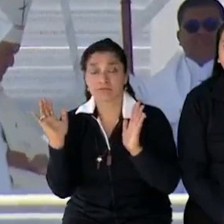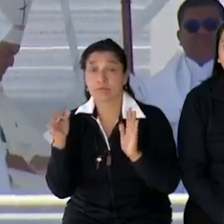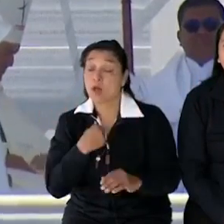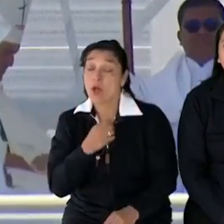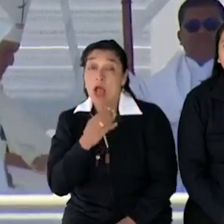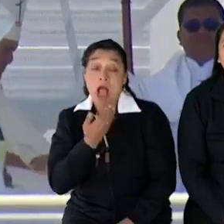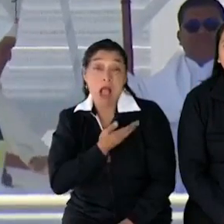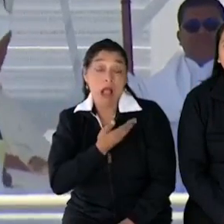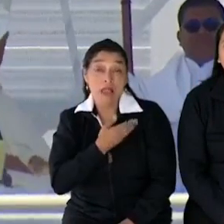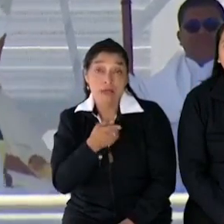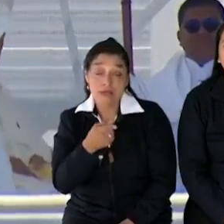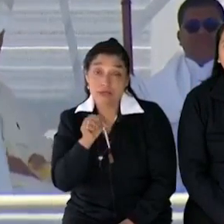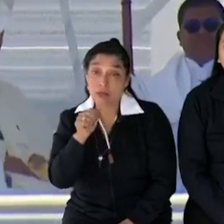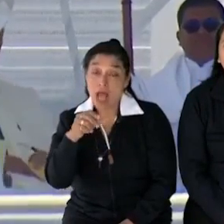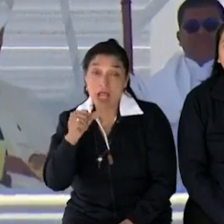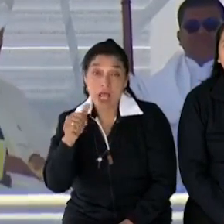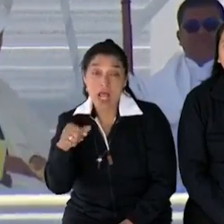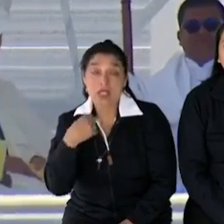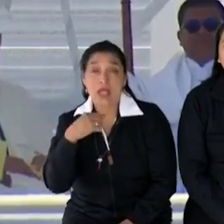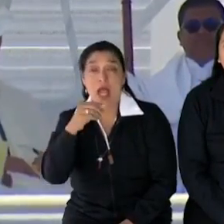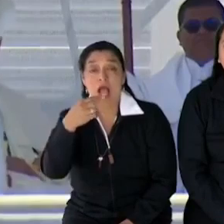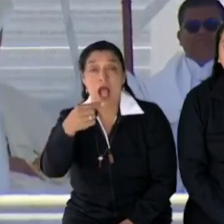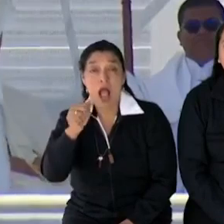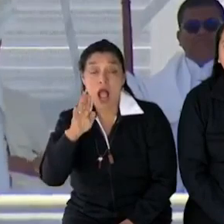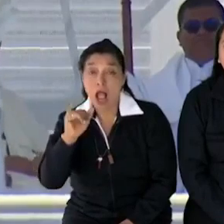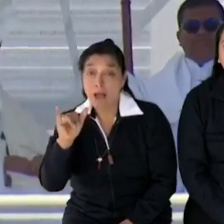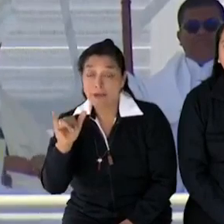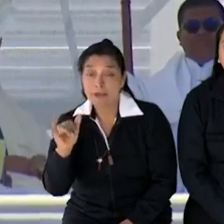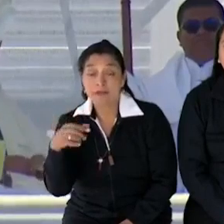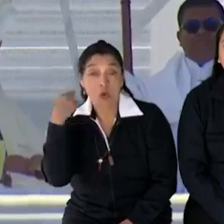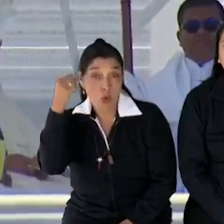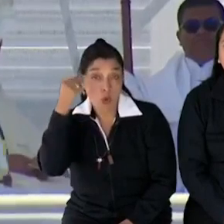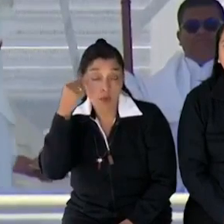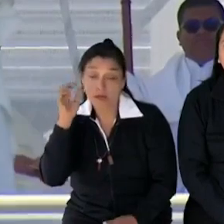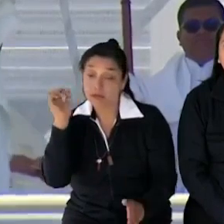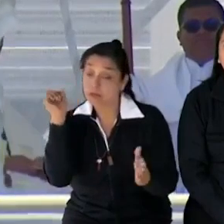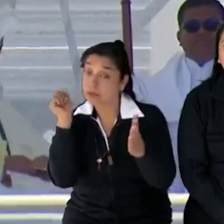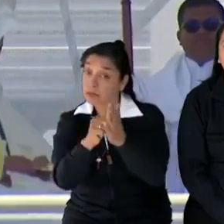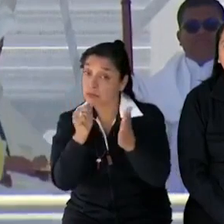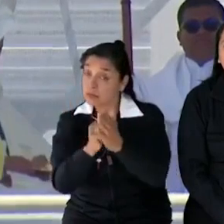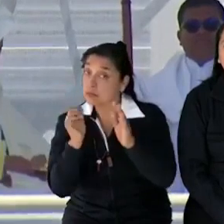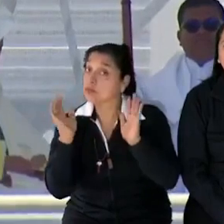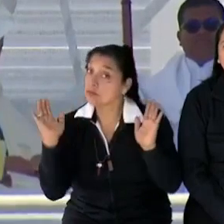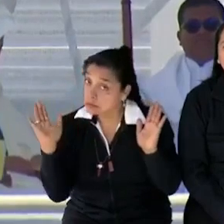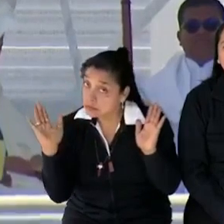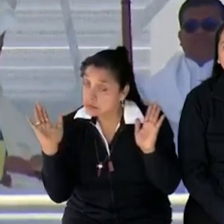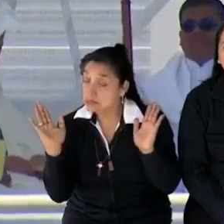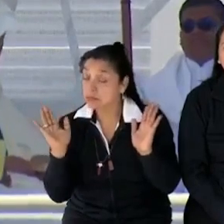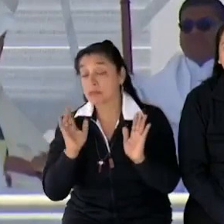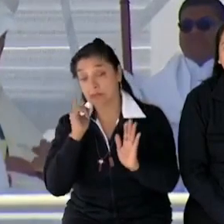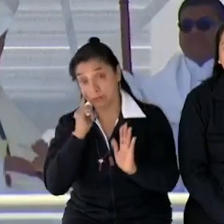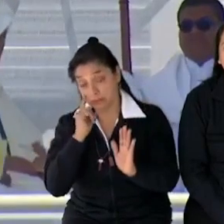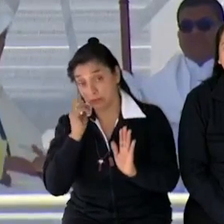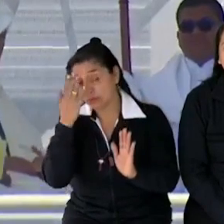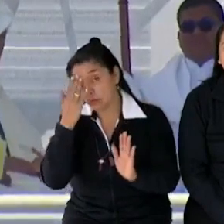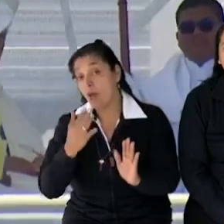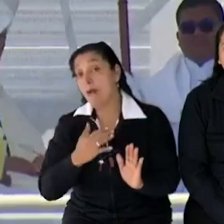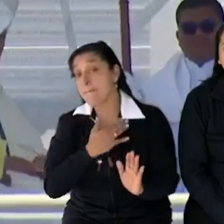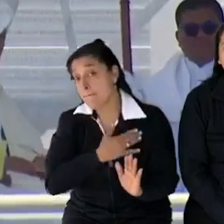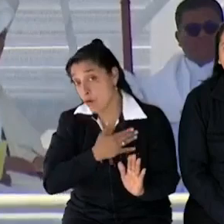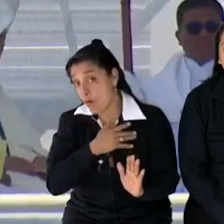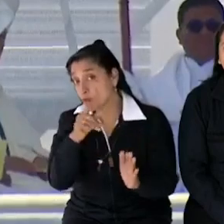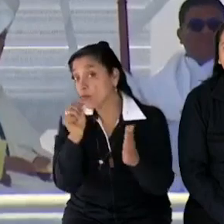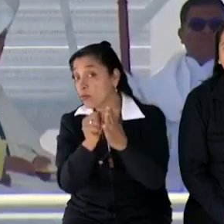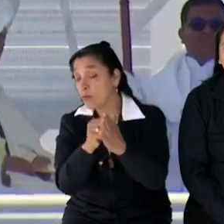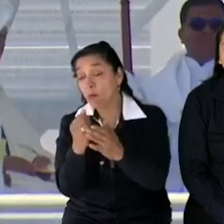alcalde Gaby, en nombre del gobierno, tocaremos las puertas. Por favor, las van a